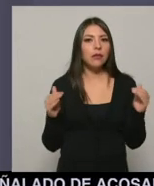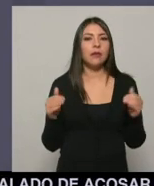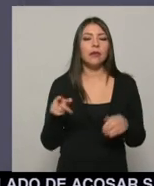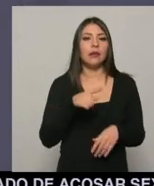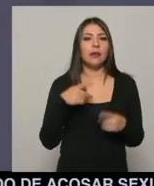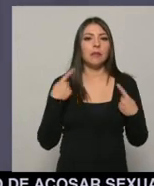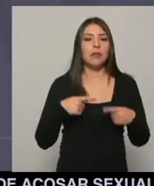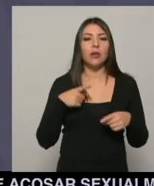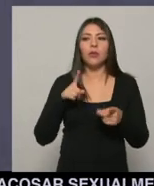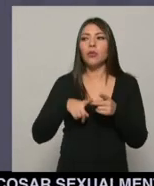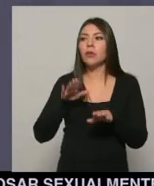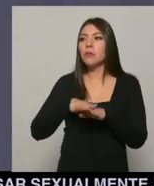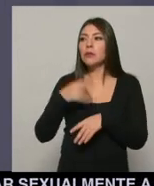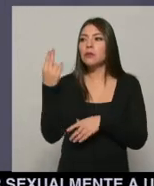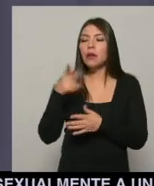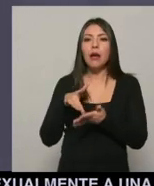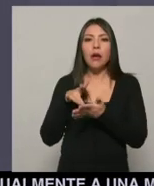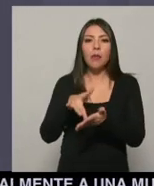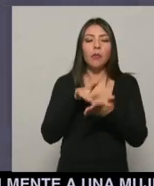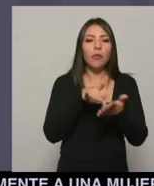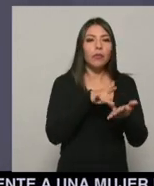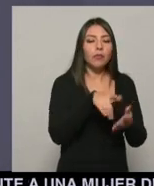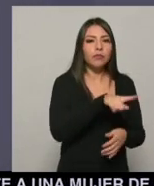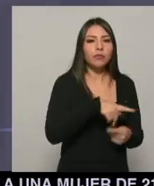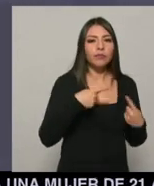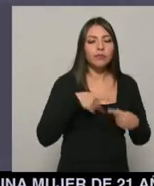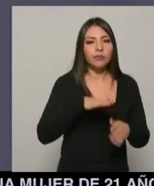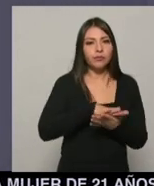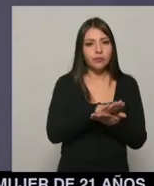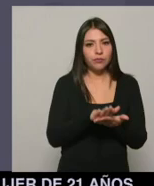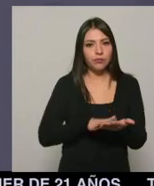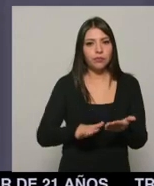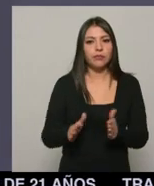hambre. Te doy un dato. También debo decir que en